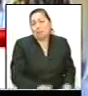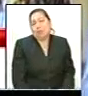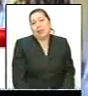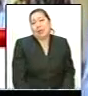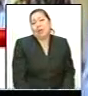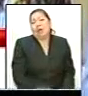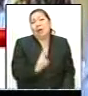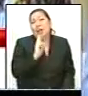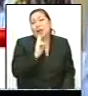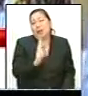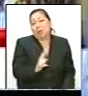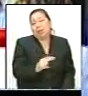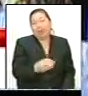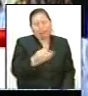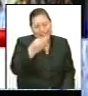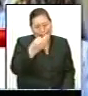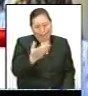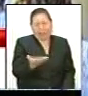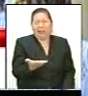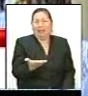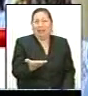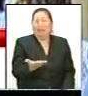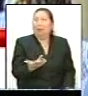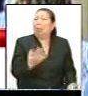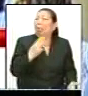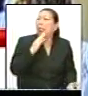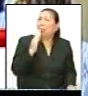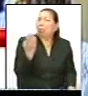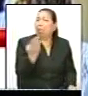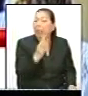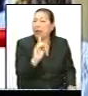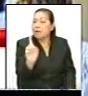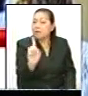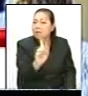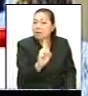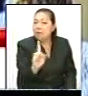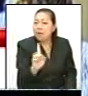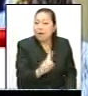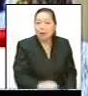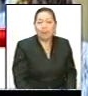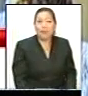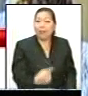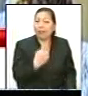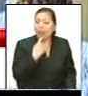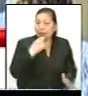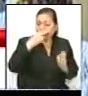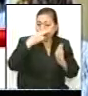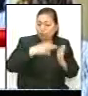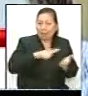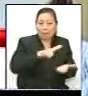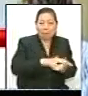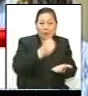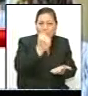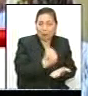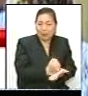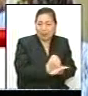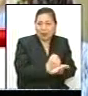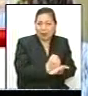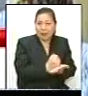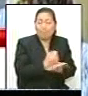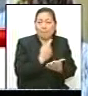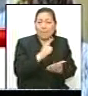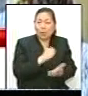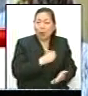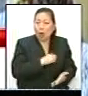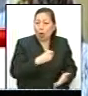alguna respuesta contundente y sancionadora en ese sentido. Dice que revisó y aprobó el proyecto para la edificación del